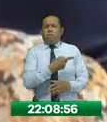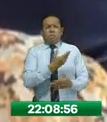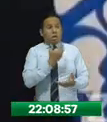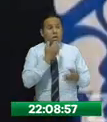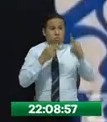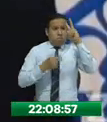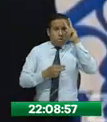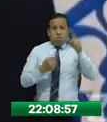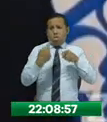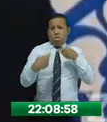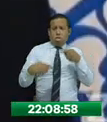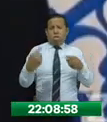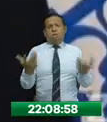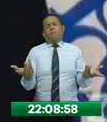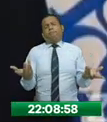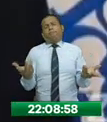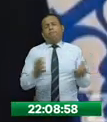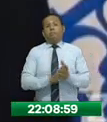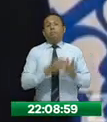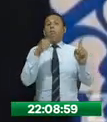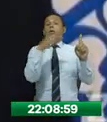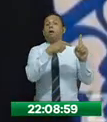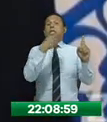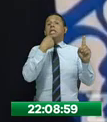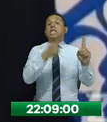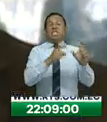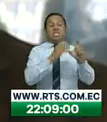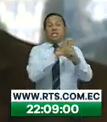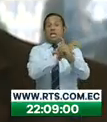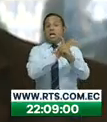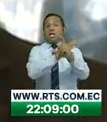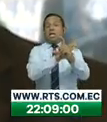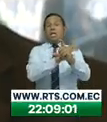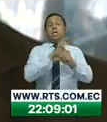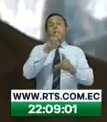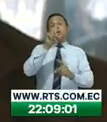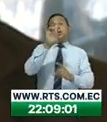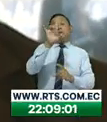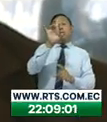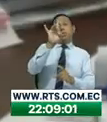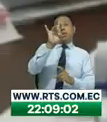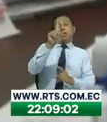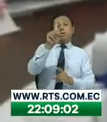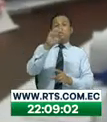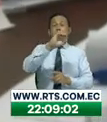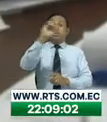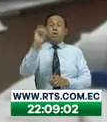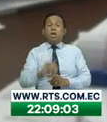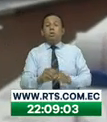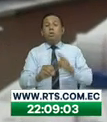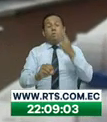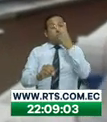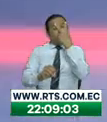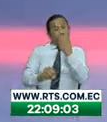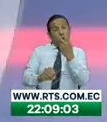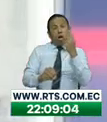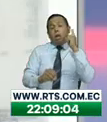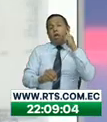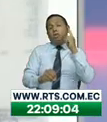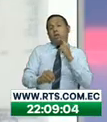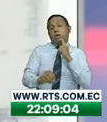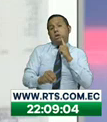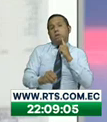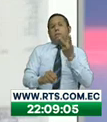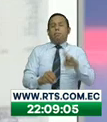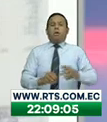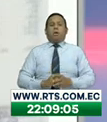intereses cristian cruz presenta el 81 por ciento de discapacidad visual y auditiva sin embargo una consejera con documentación en mano